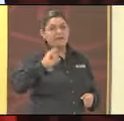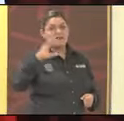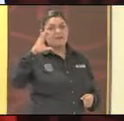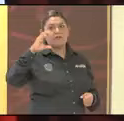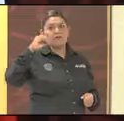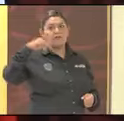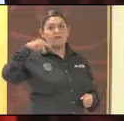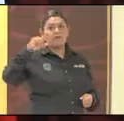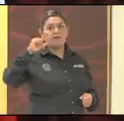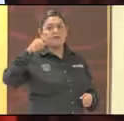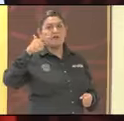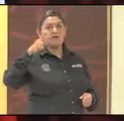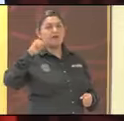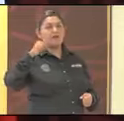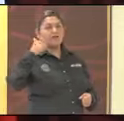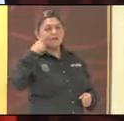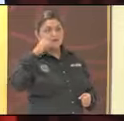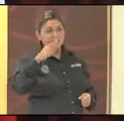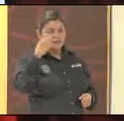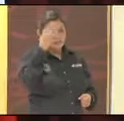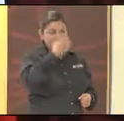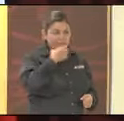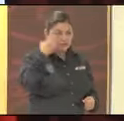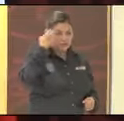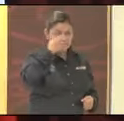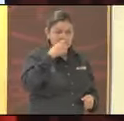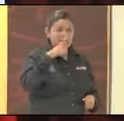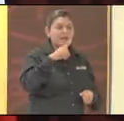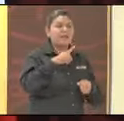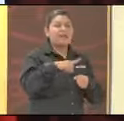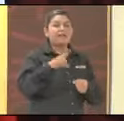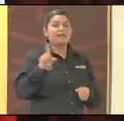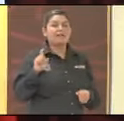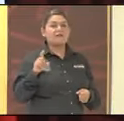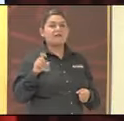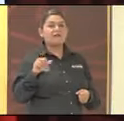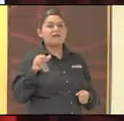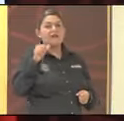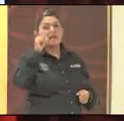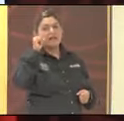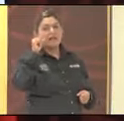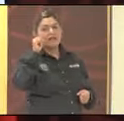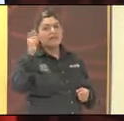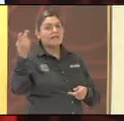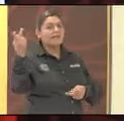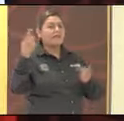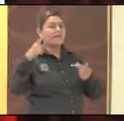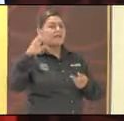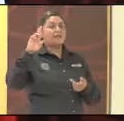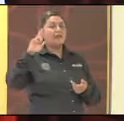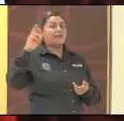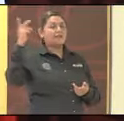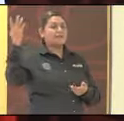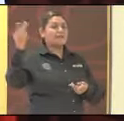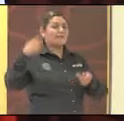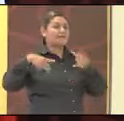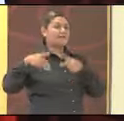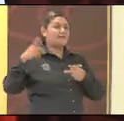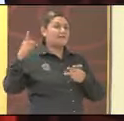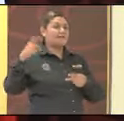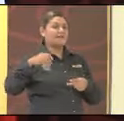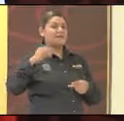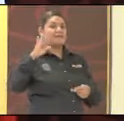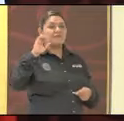haciendo pruebas y revisando el agua, la calidad del agua y todo. Ayer vino desde Reynosa, se trasladó el ingeniero Felipe de Jesús